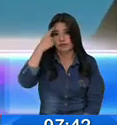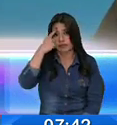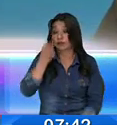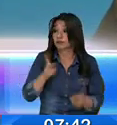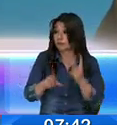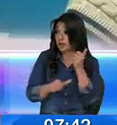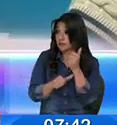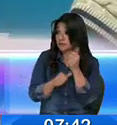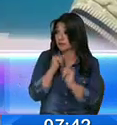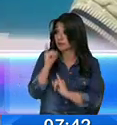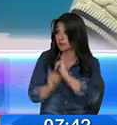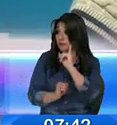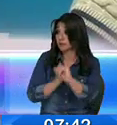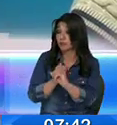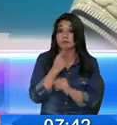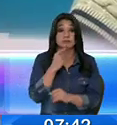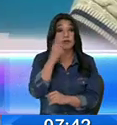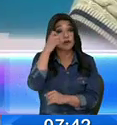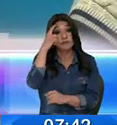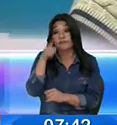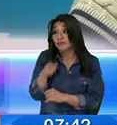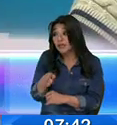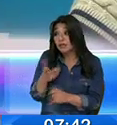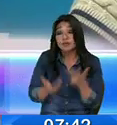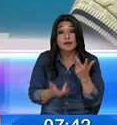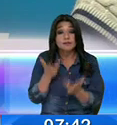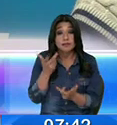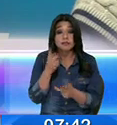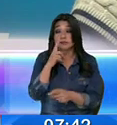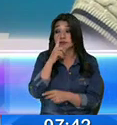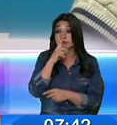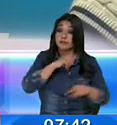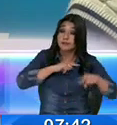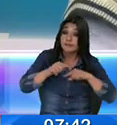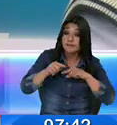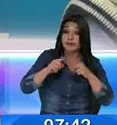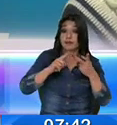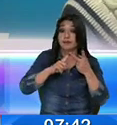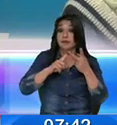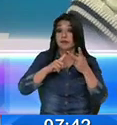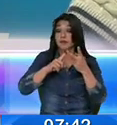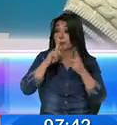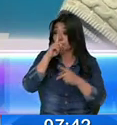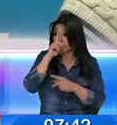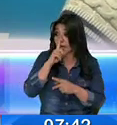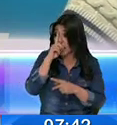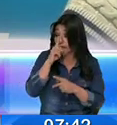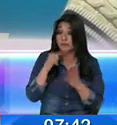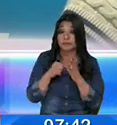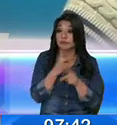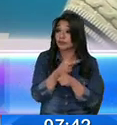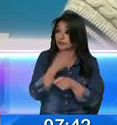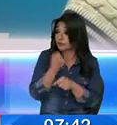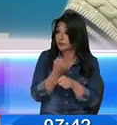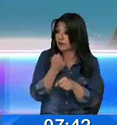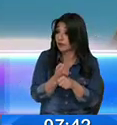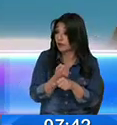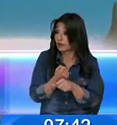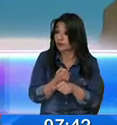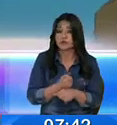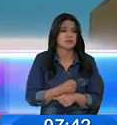importantes no ha habido diálogo con el gobierno con los empleadores el escenario no ha sido el consejo nacional de trabajo